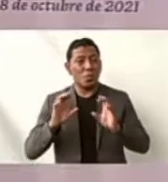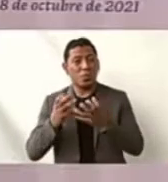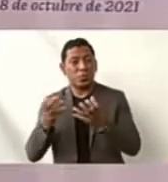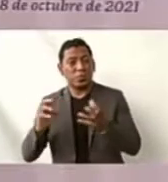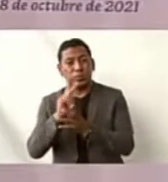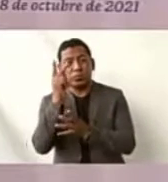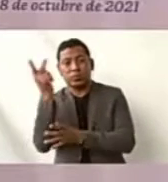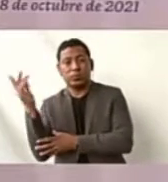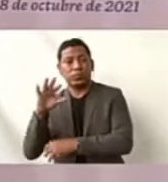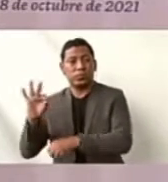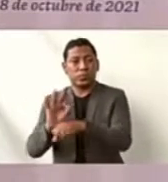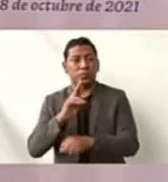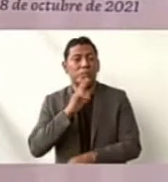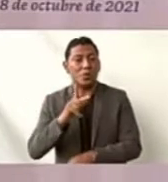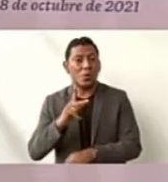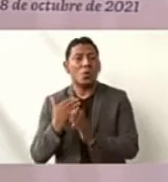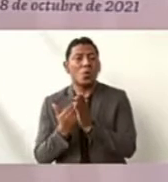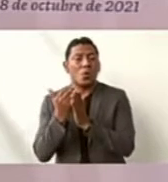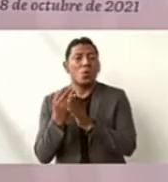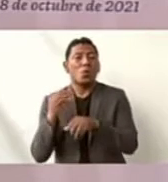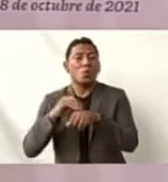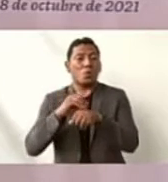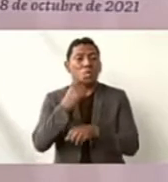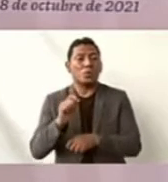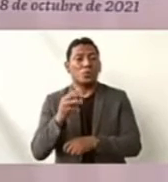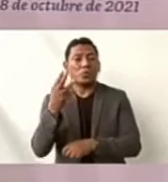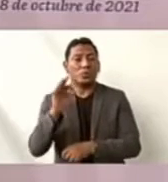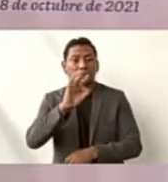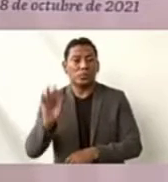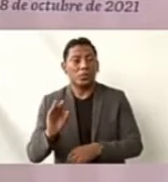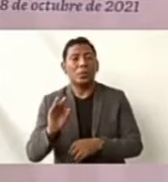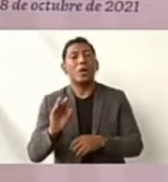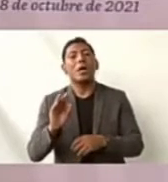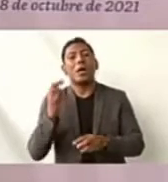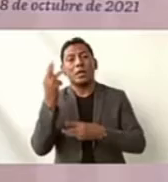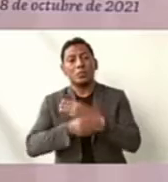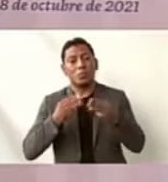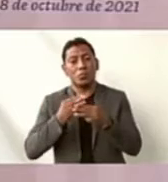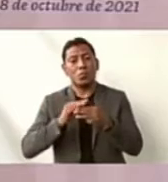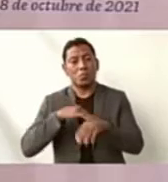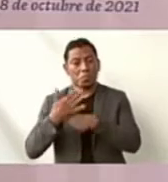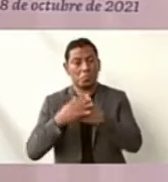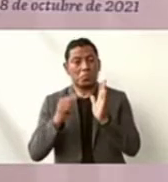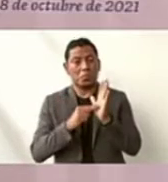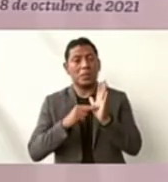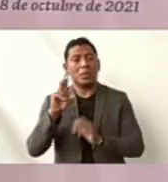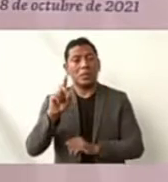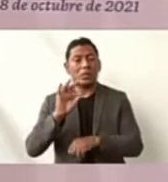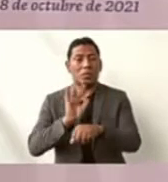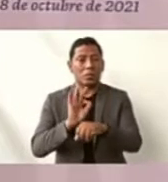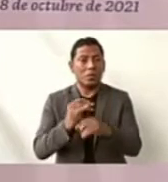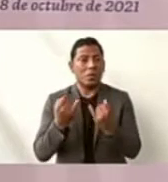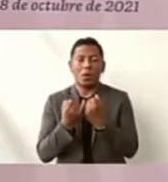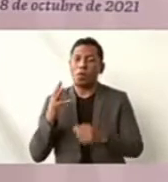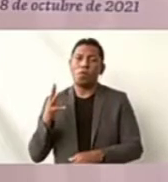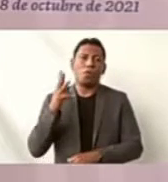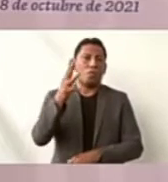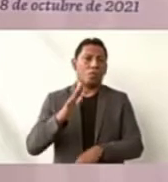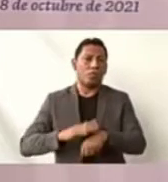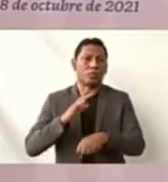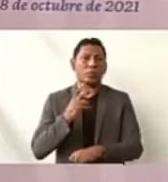contribuir casi un tercio de la mitigación mundial para el 2030 y aún más en las décadas posteriores